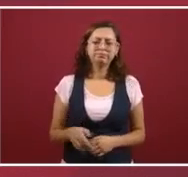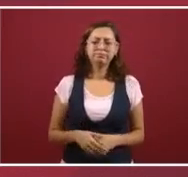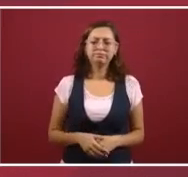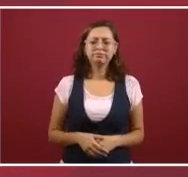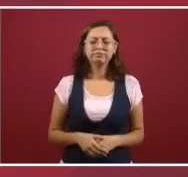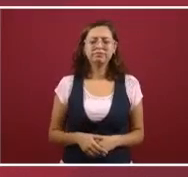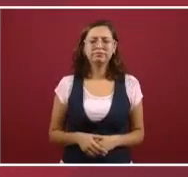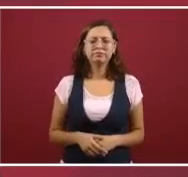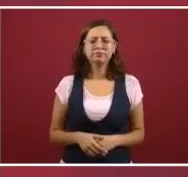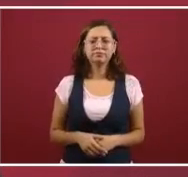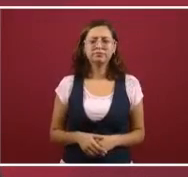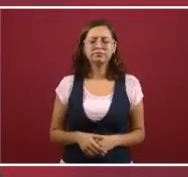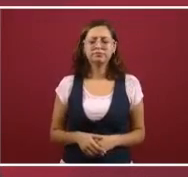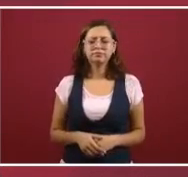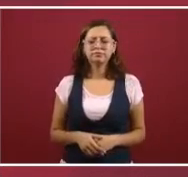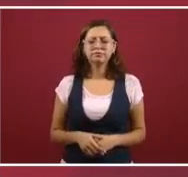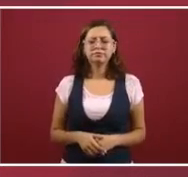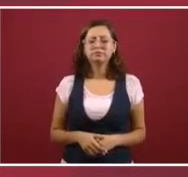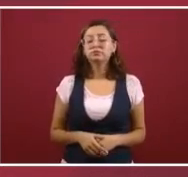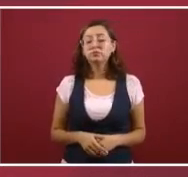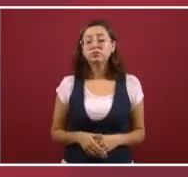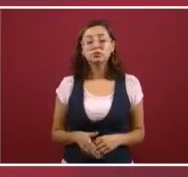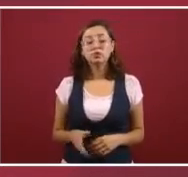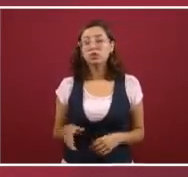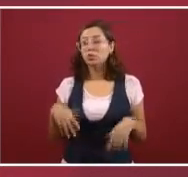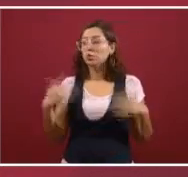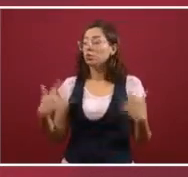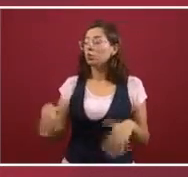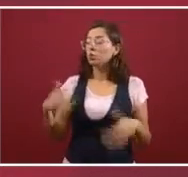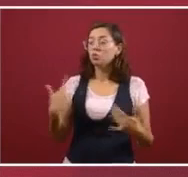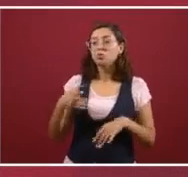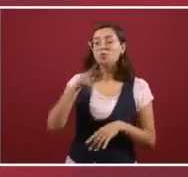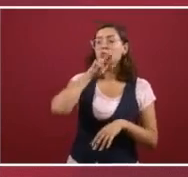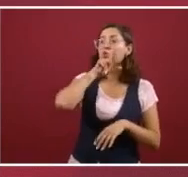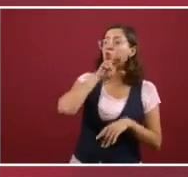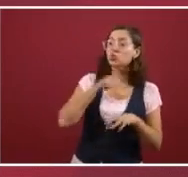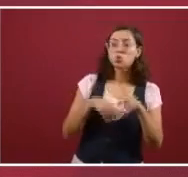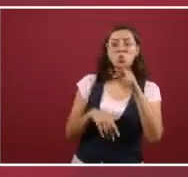de que les preocupaba el problema de la inseguridad,